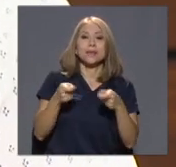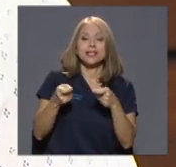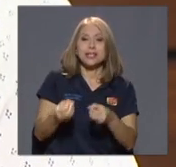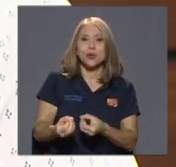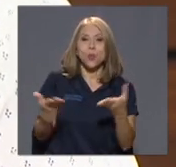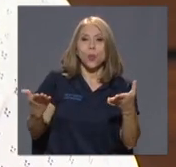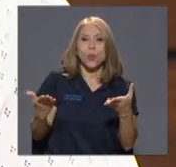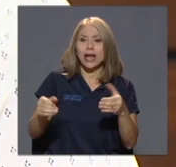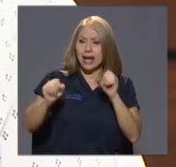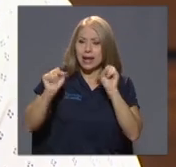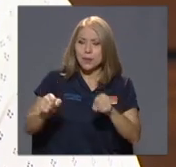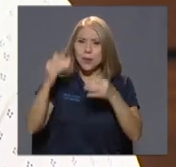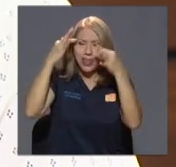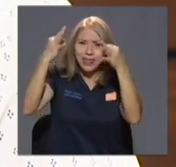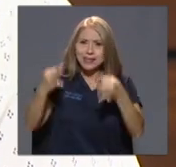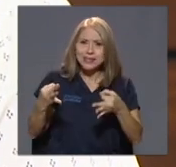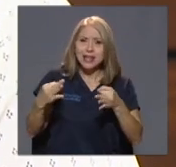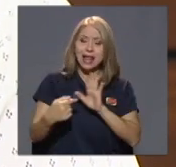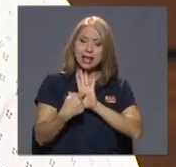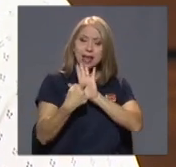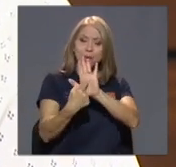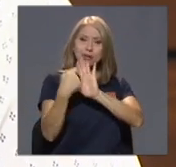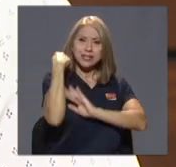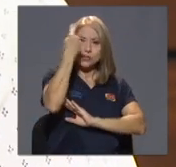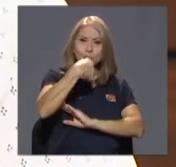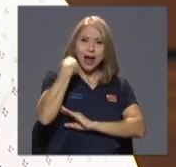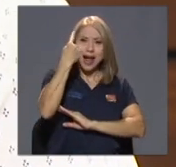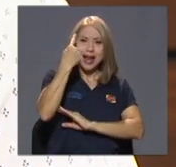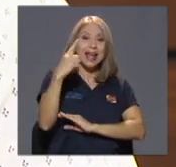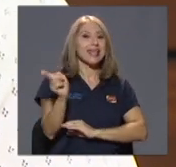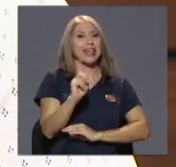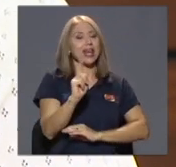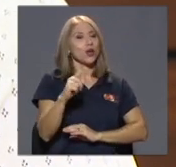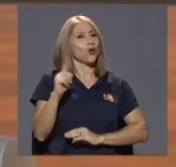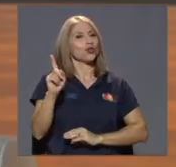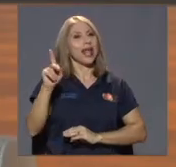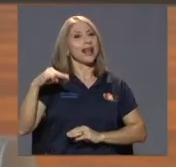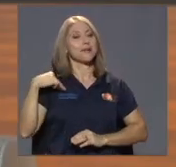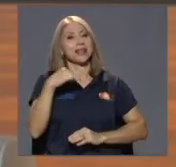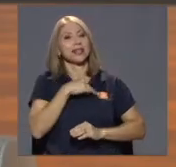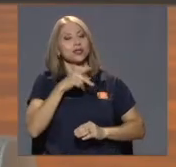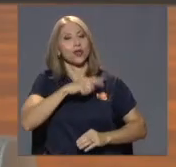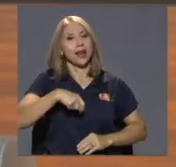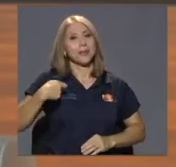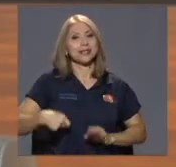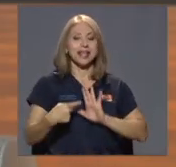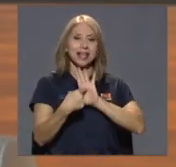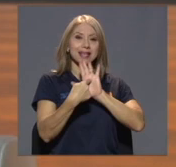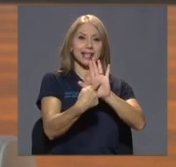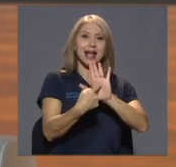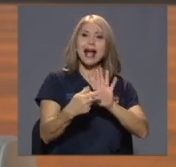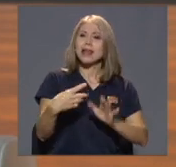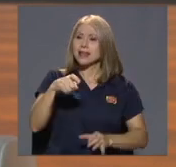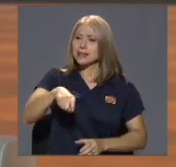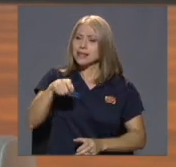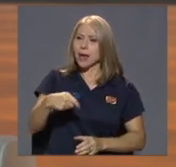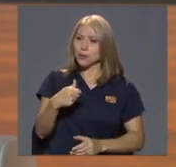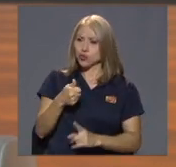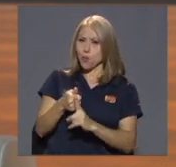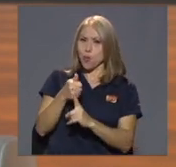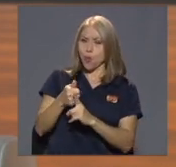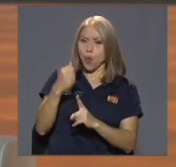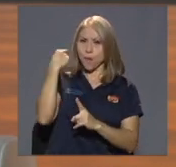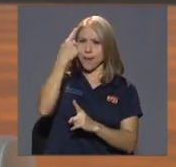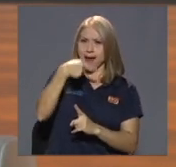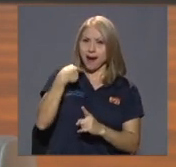que muestre su cara y que muchas veces no sea el ministro de la presidencia el que trate de dar cuentas? Yo creo que es una mezcla de todo. Yo